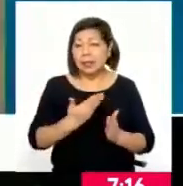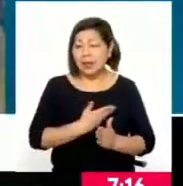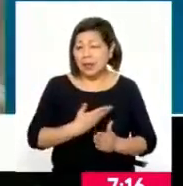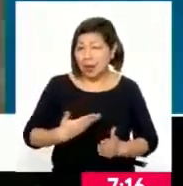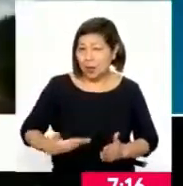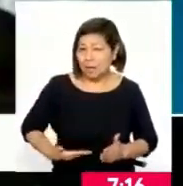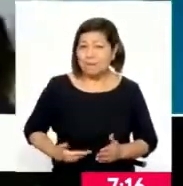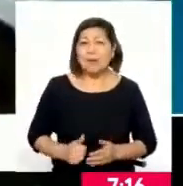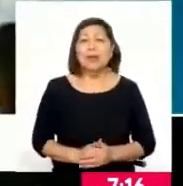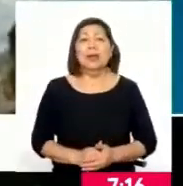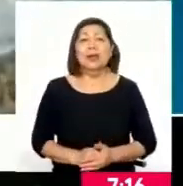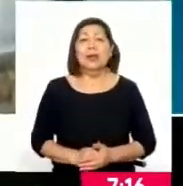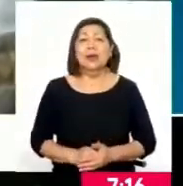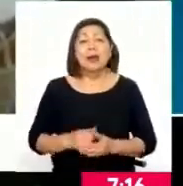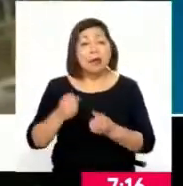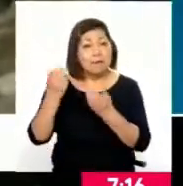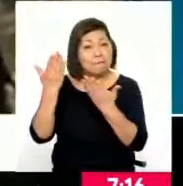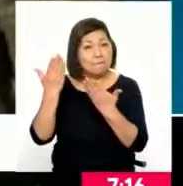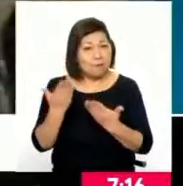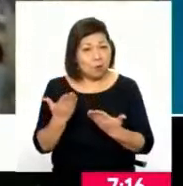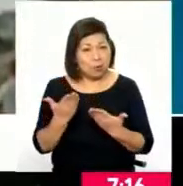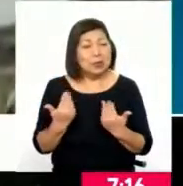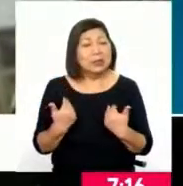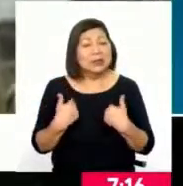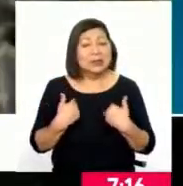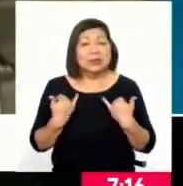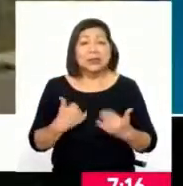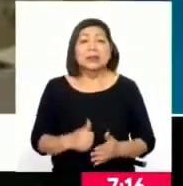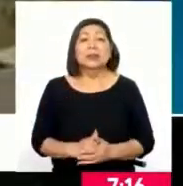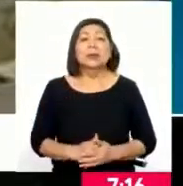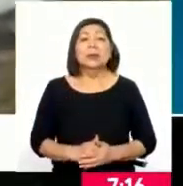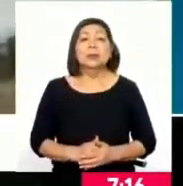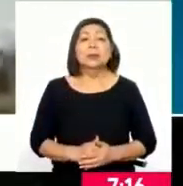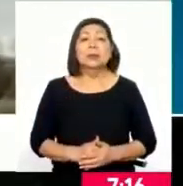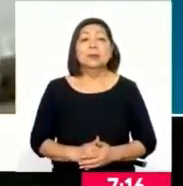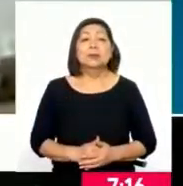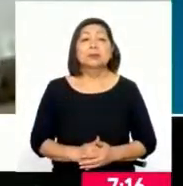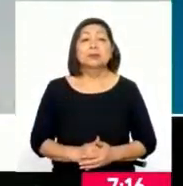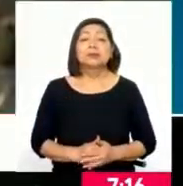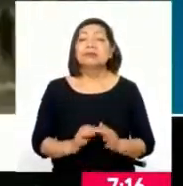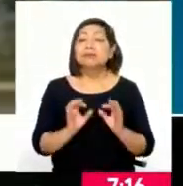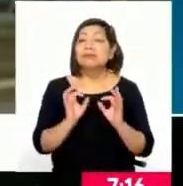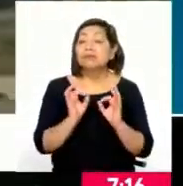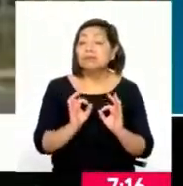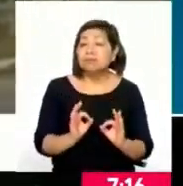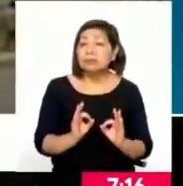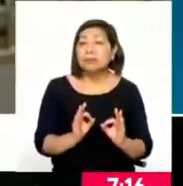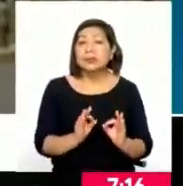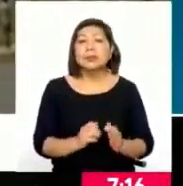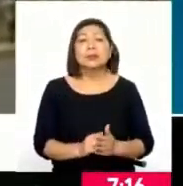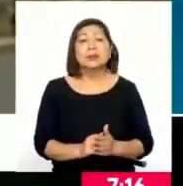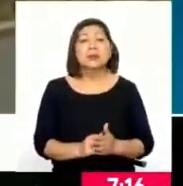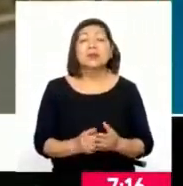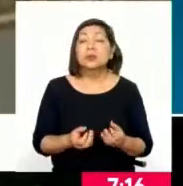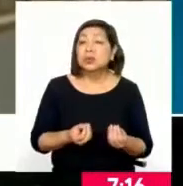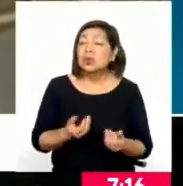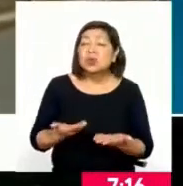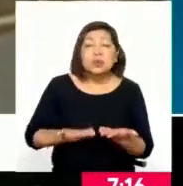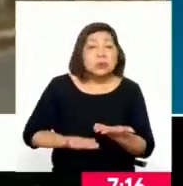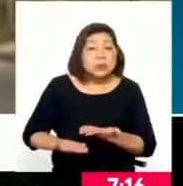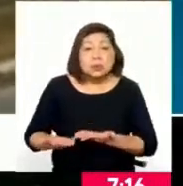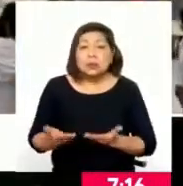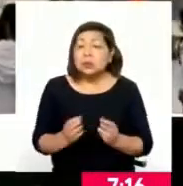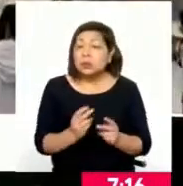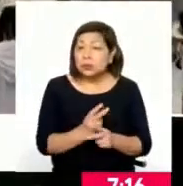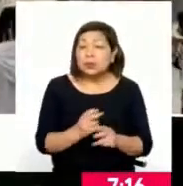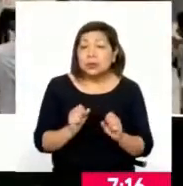Gobierno. Las informaciones que nosotros tenemos es de que precisamente está funcionando las